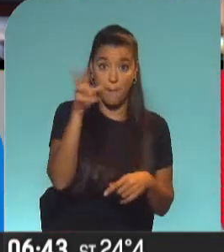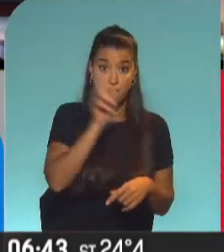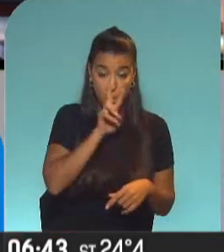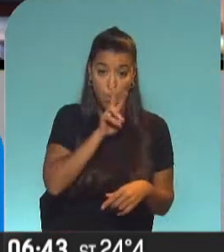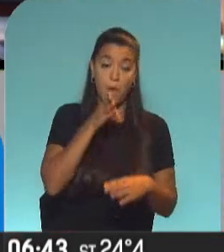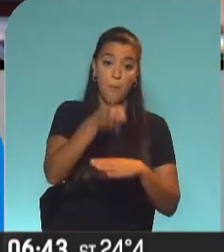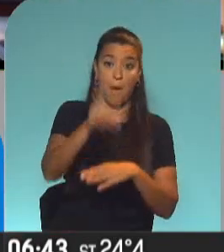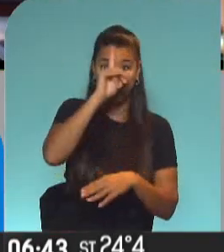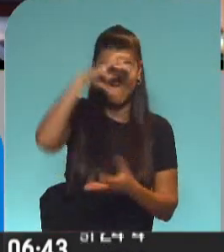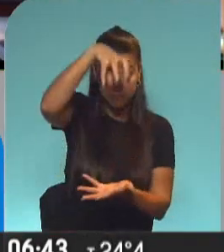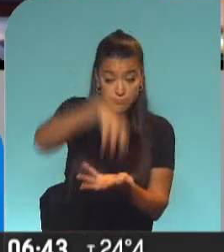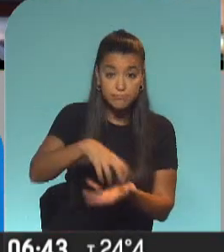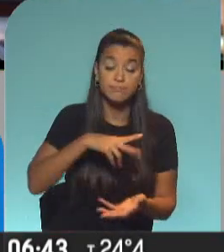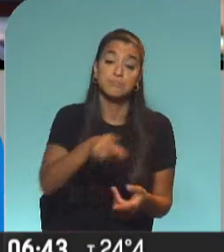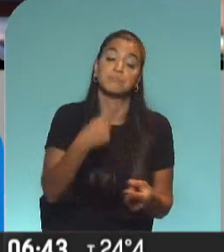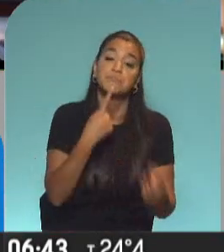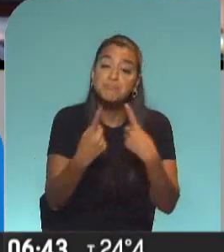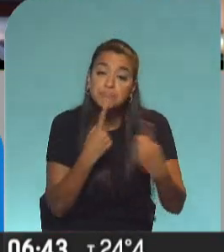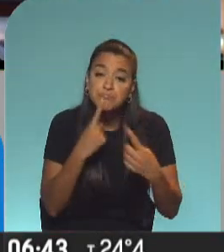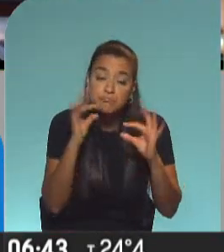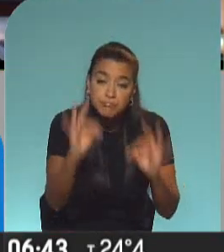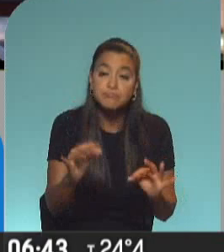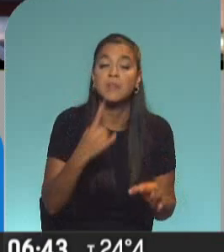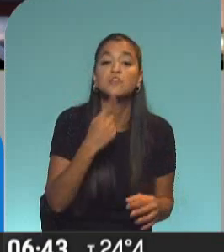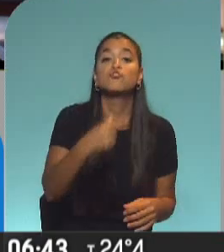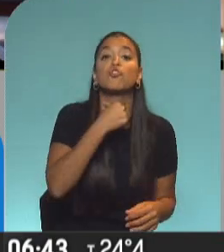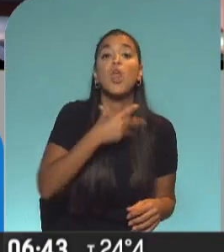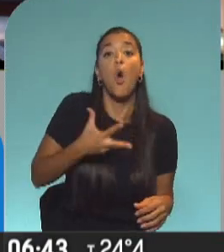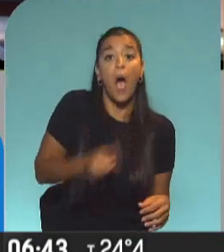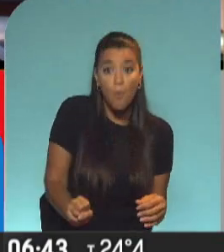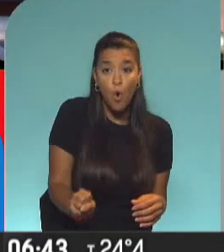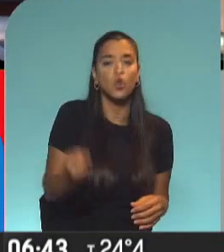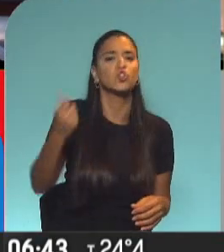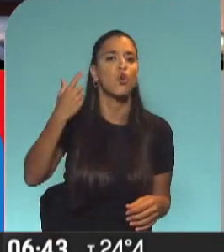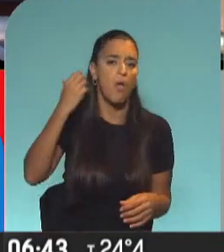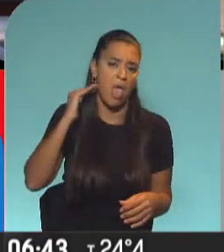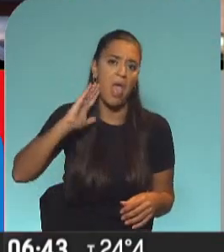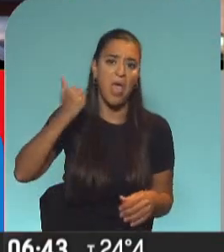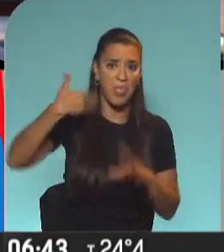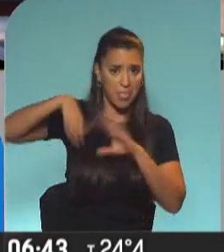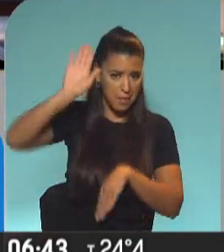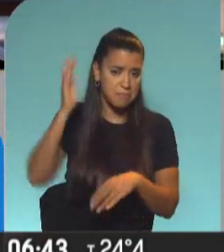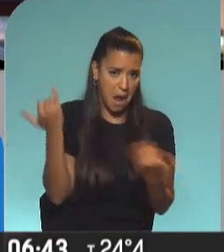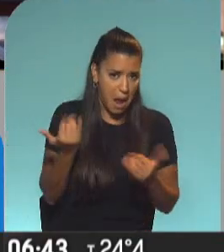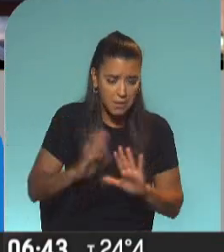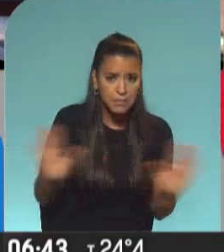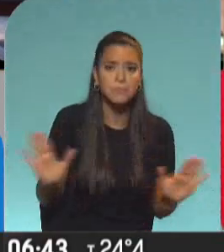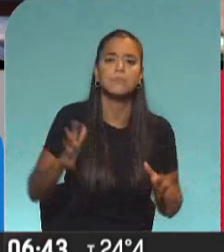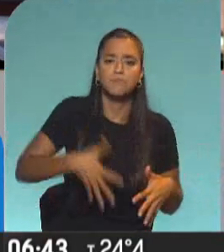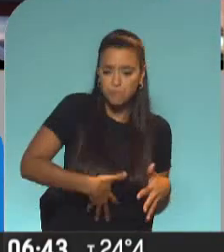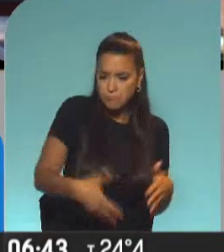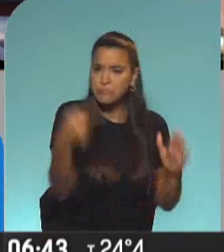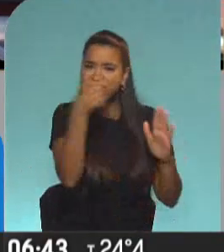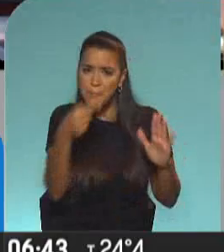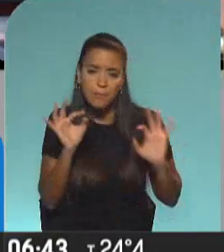va a una clínica, se entrevista con un profesional médico, le dijo, bueno, yo quiero hacerme un aborto, mayor de edad, bueno, con todas las cuestiones que ya sabemos, la gestación, en